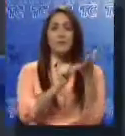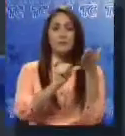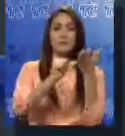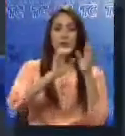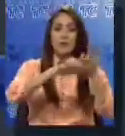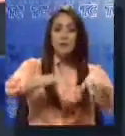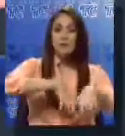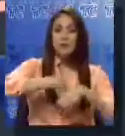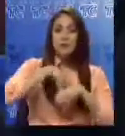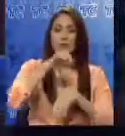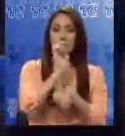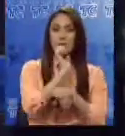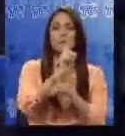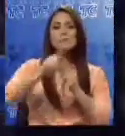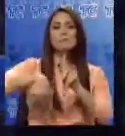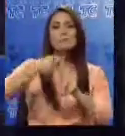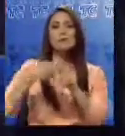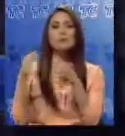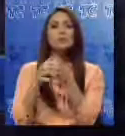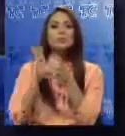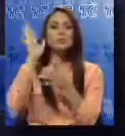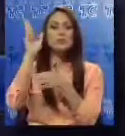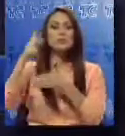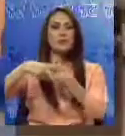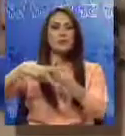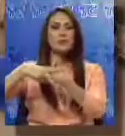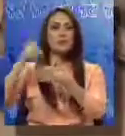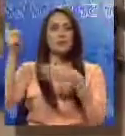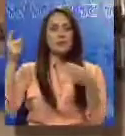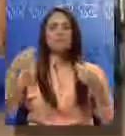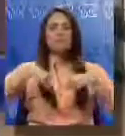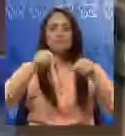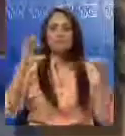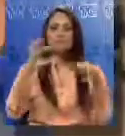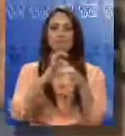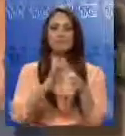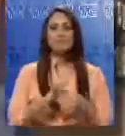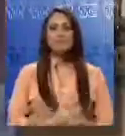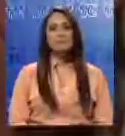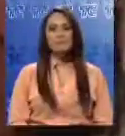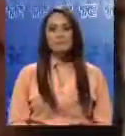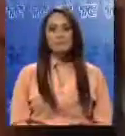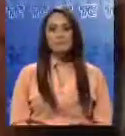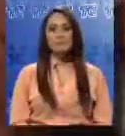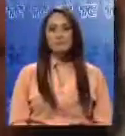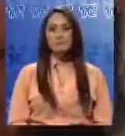de Agricultura del Ecuador y la Asociación Rural de Paraguay. Rosa Cascante, TC Televisión.